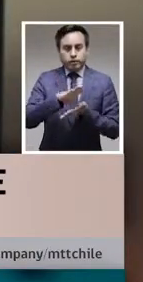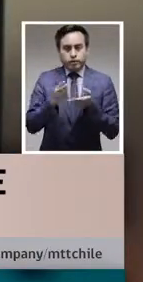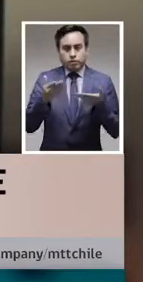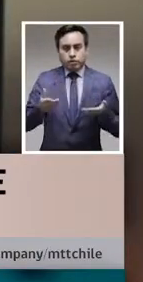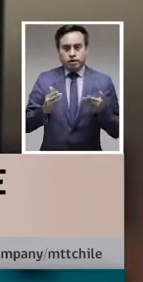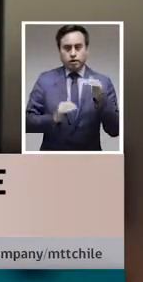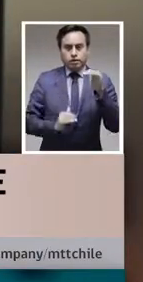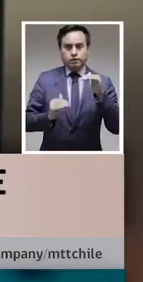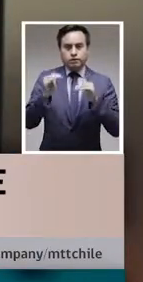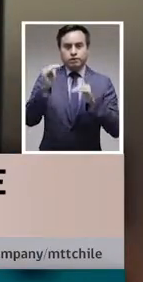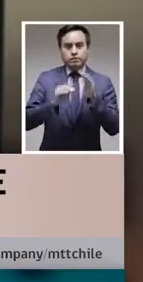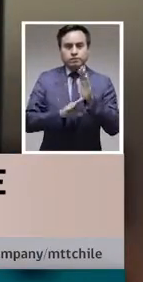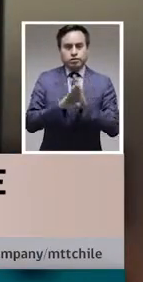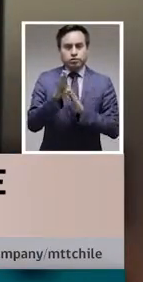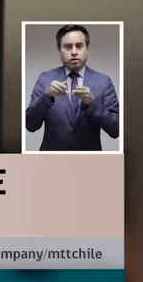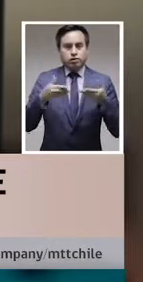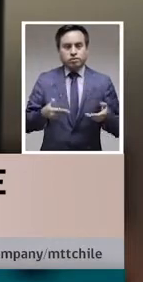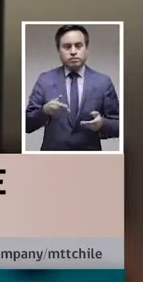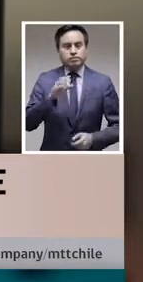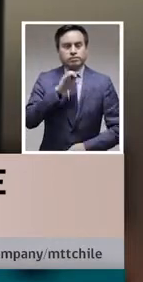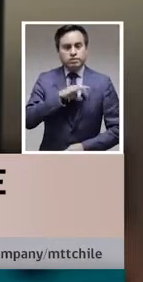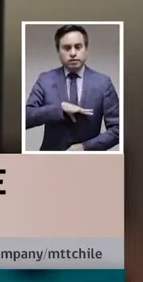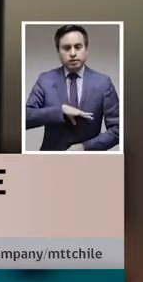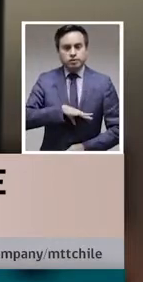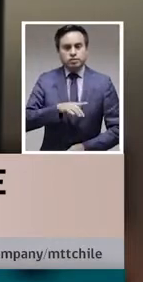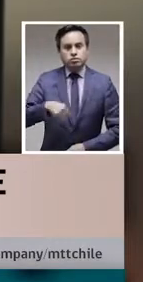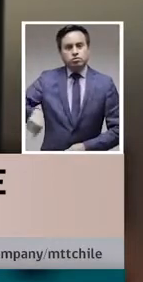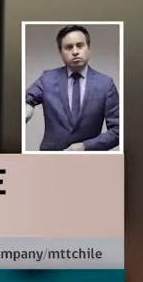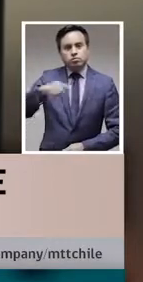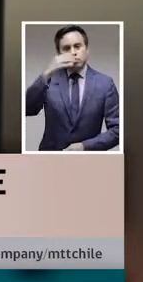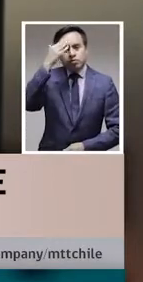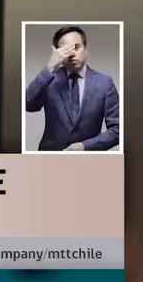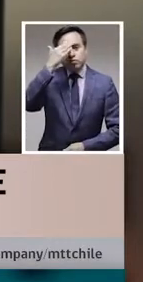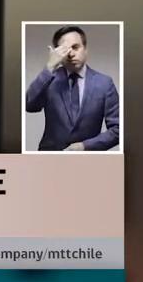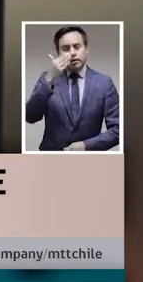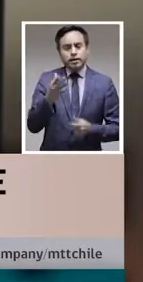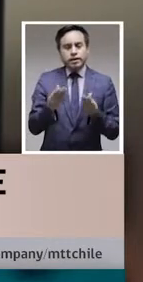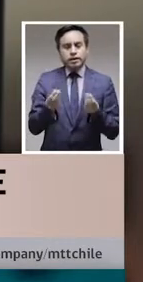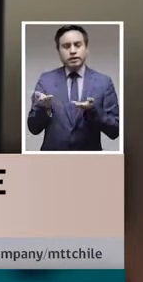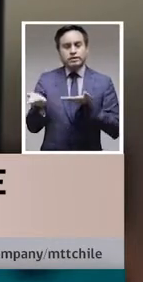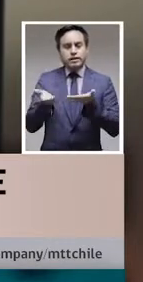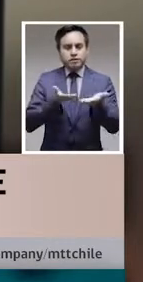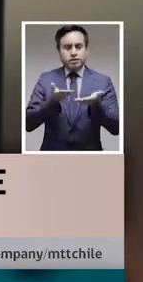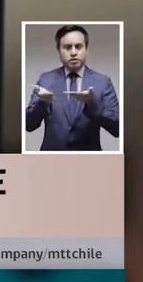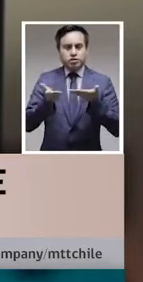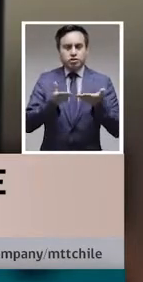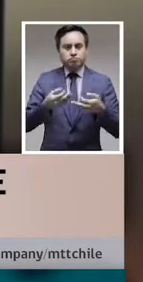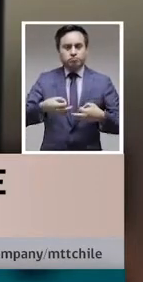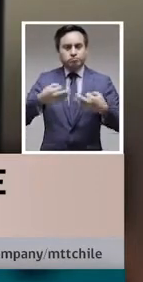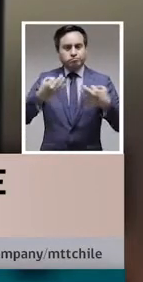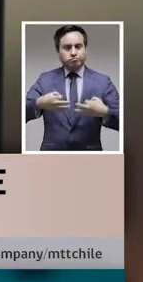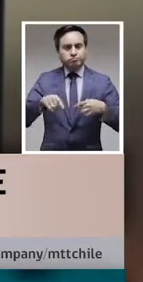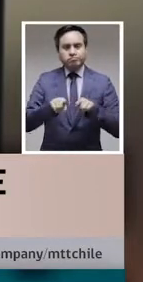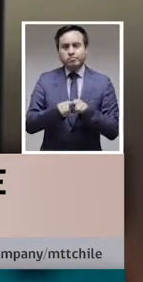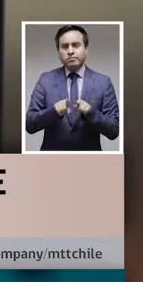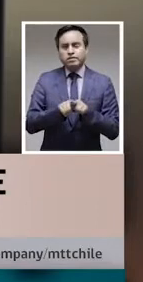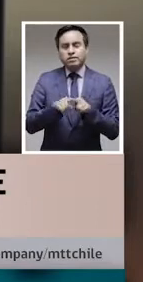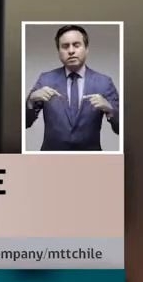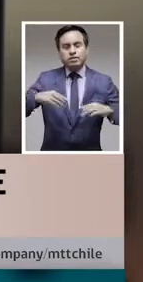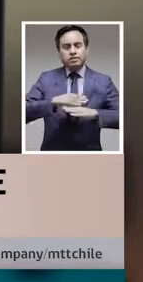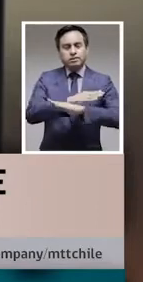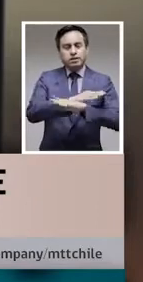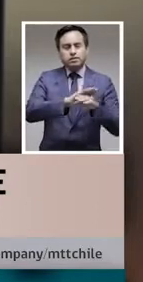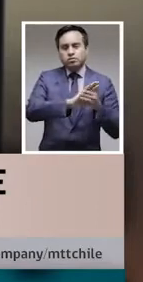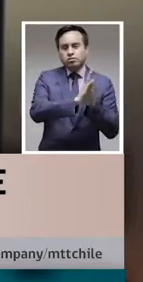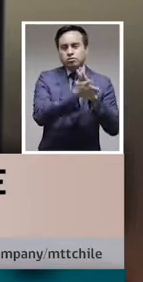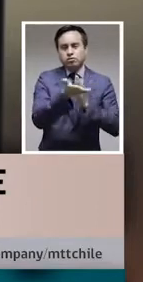en el nivel de desarrollo de Chile, nos preocupa que la calidad de servicios sea consistente transversalmente